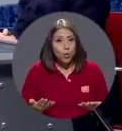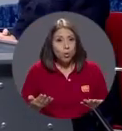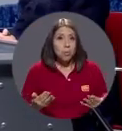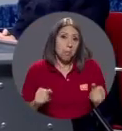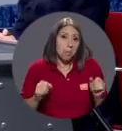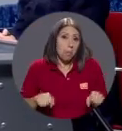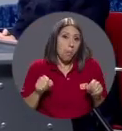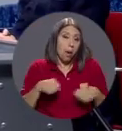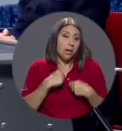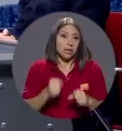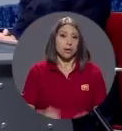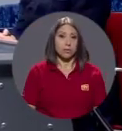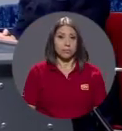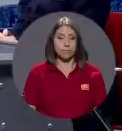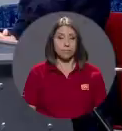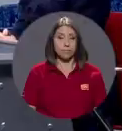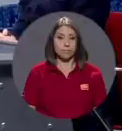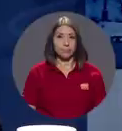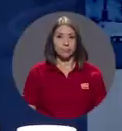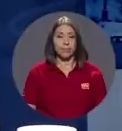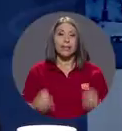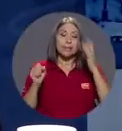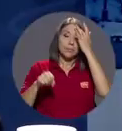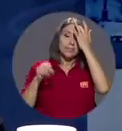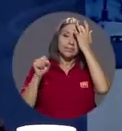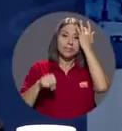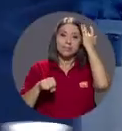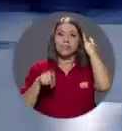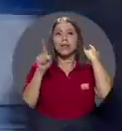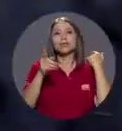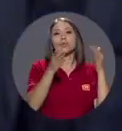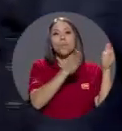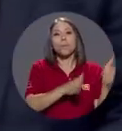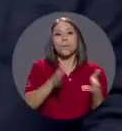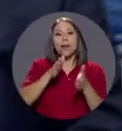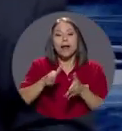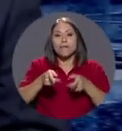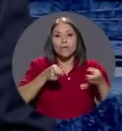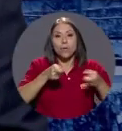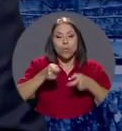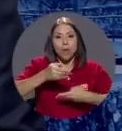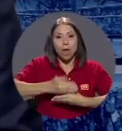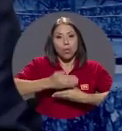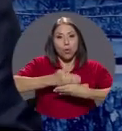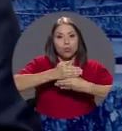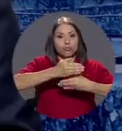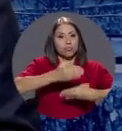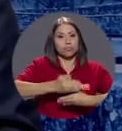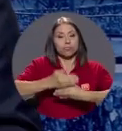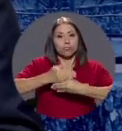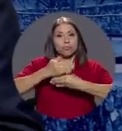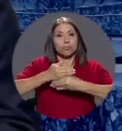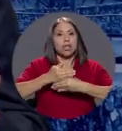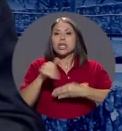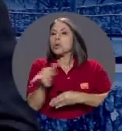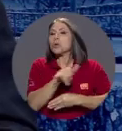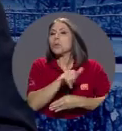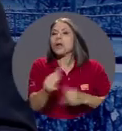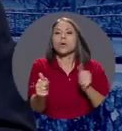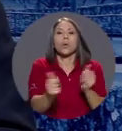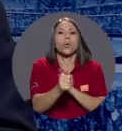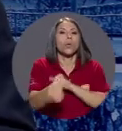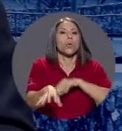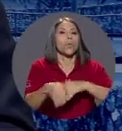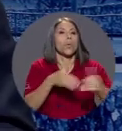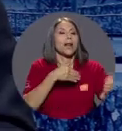negocio poder hacerlo. Sí, definitivamente un plan regulador, como en cualquier